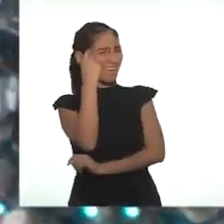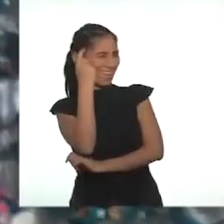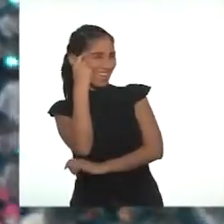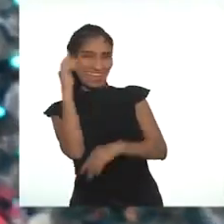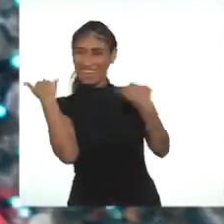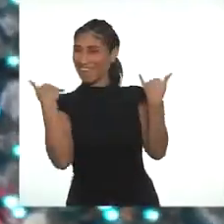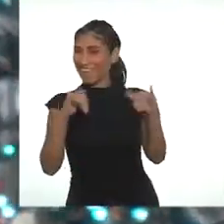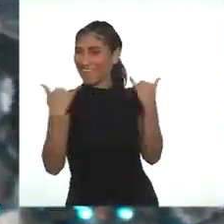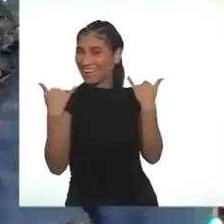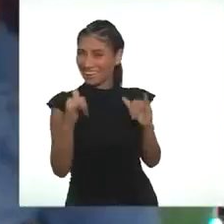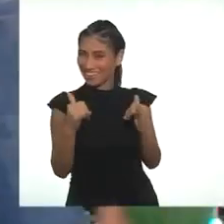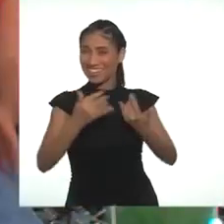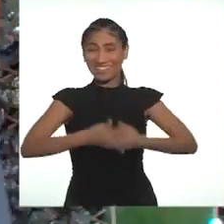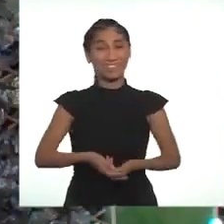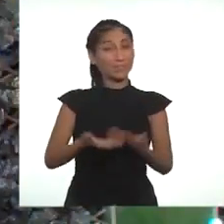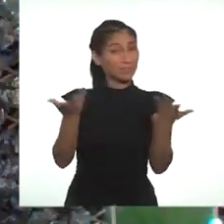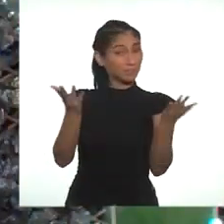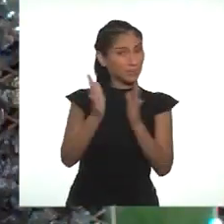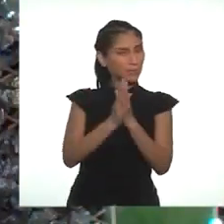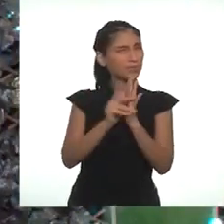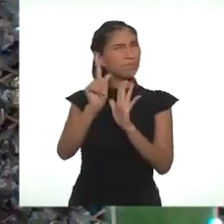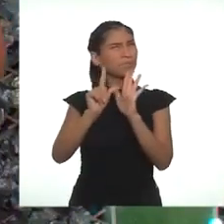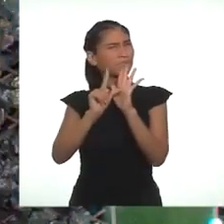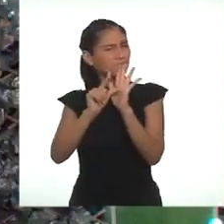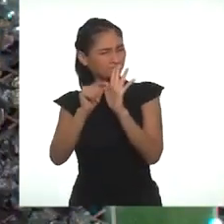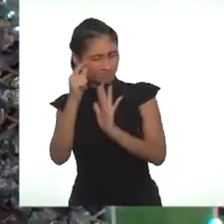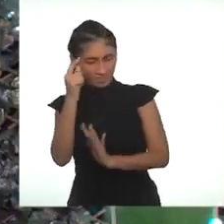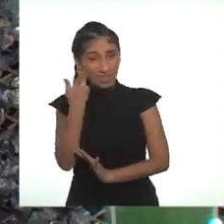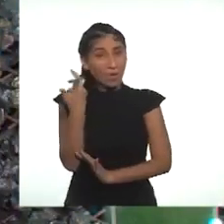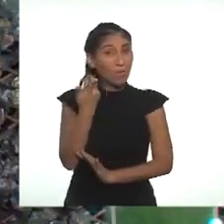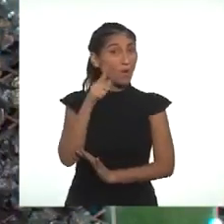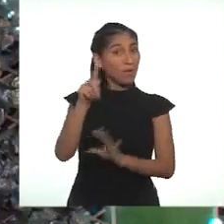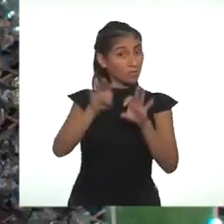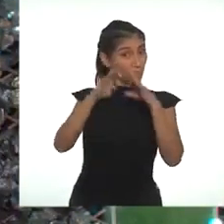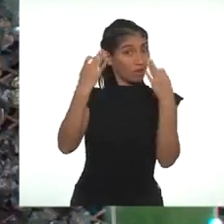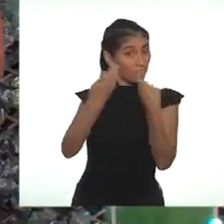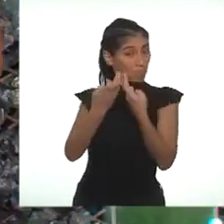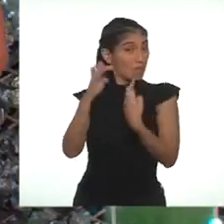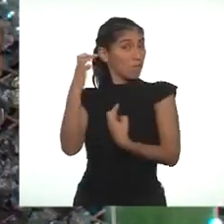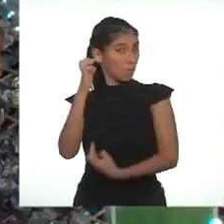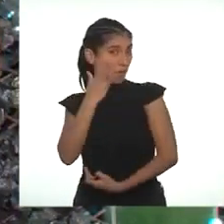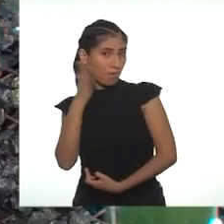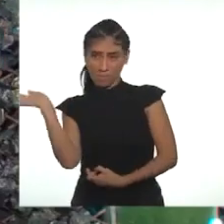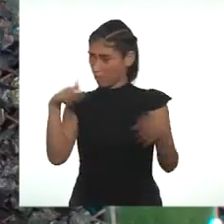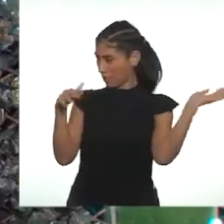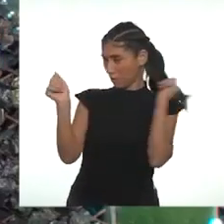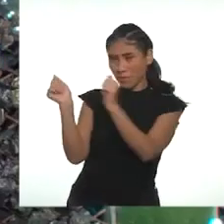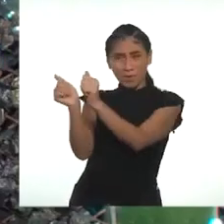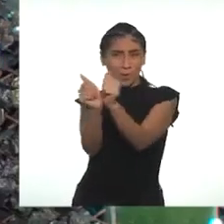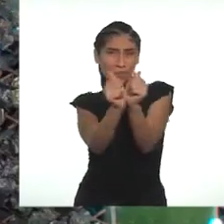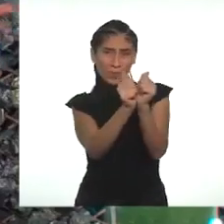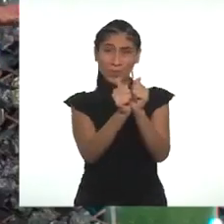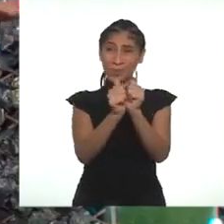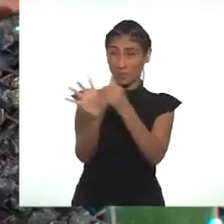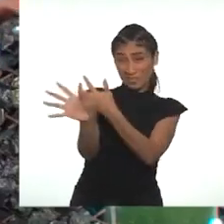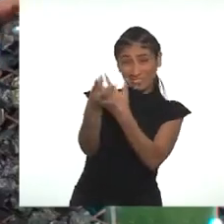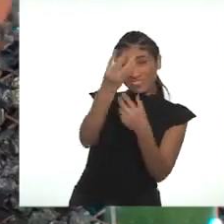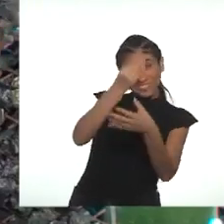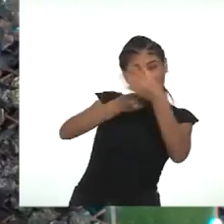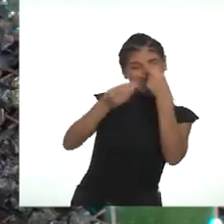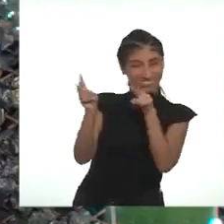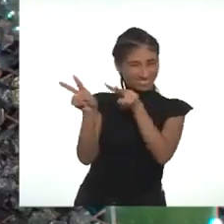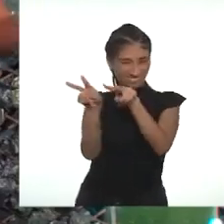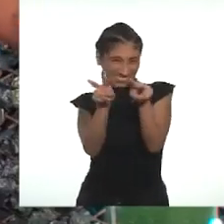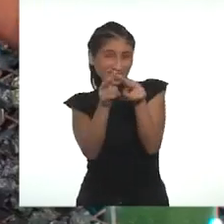y jugando. Tómate unos segundos para invitar a las personas que vivan en casa contigo. Cuéntales que también se pueden unir